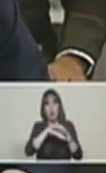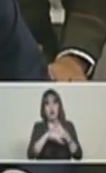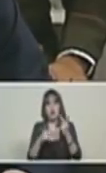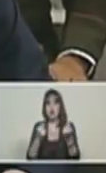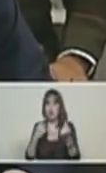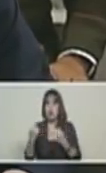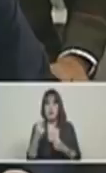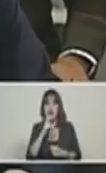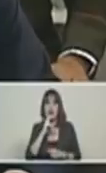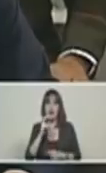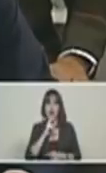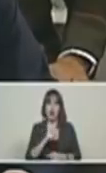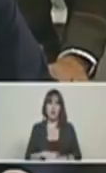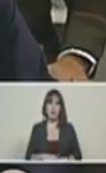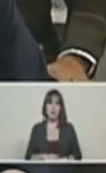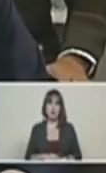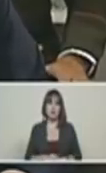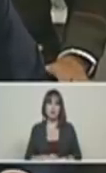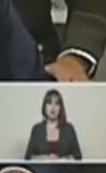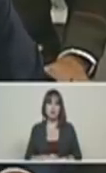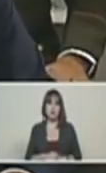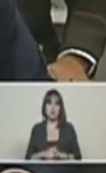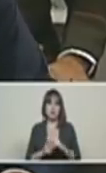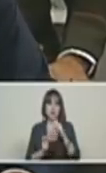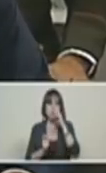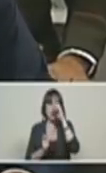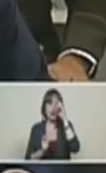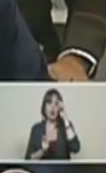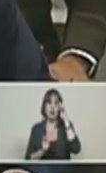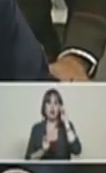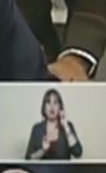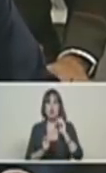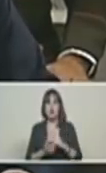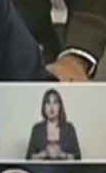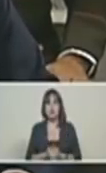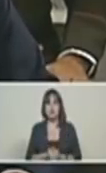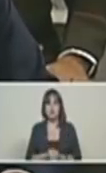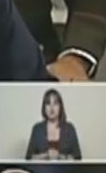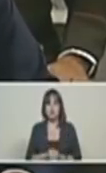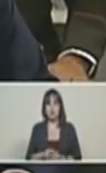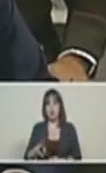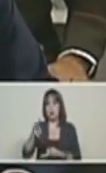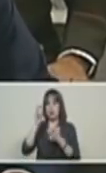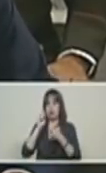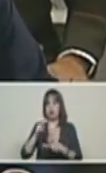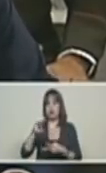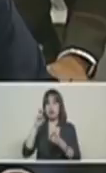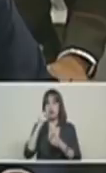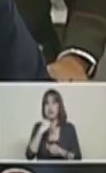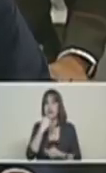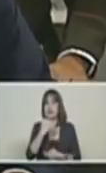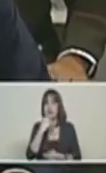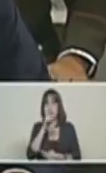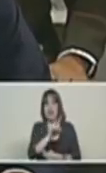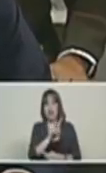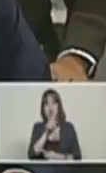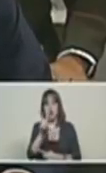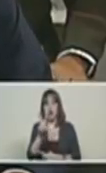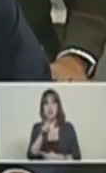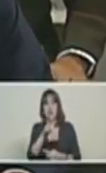en oro. Y en segundo lugar, ya hemos recaudado por esa vía casi 12 millones de bolívares